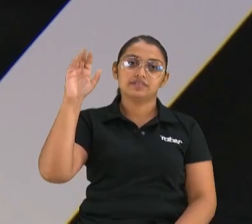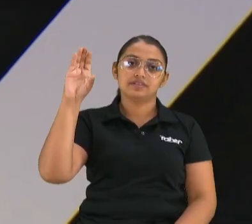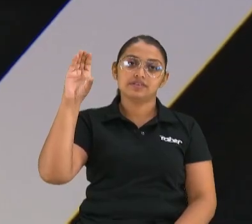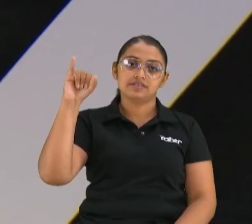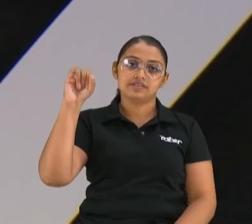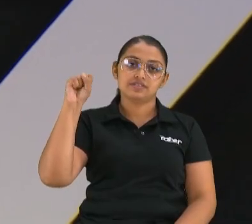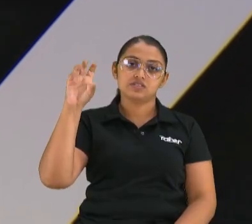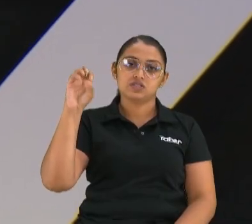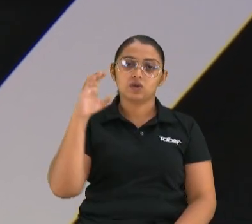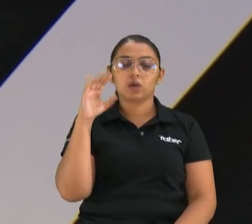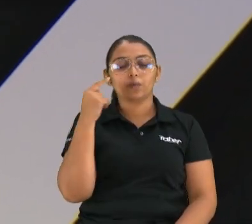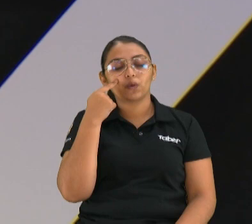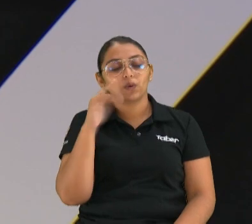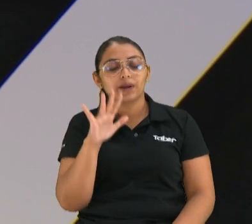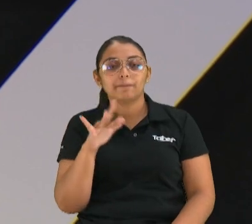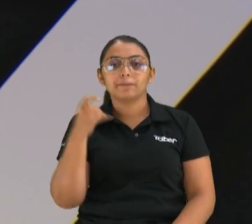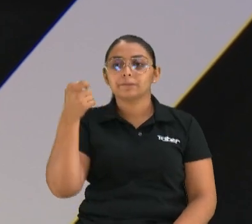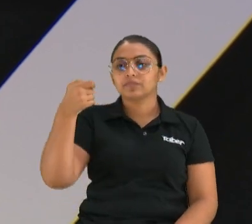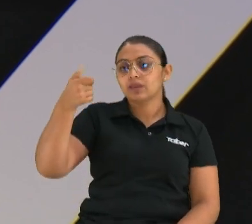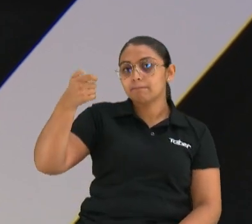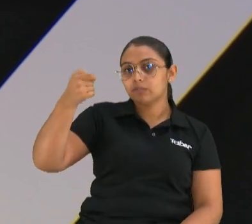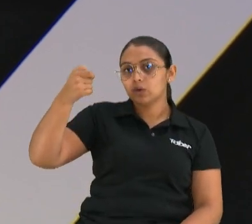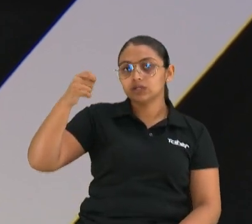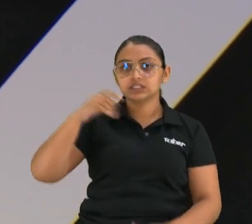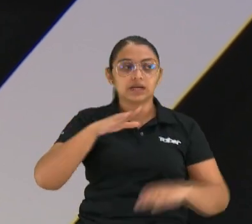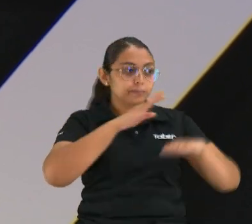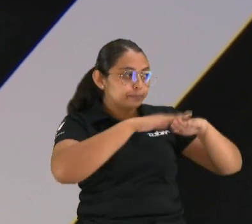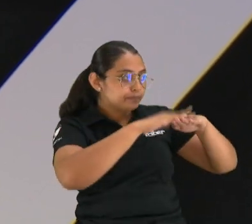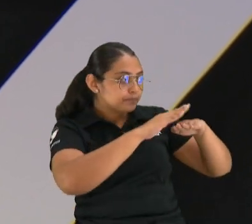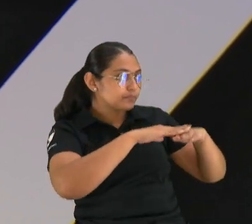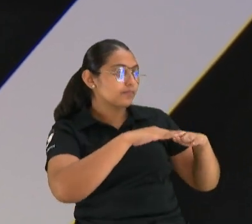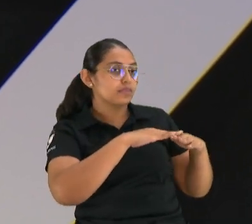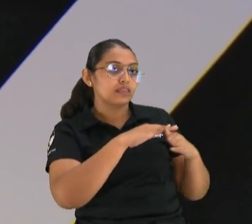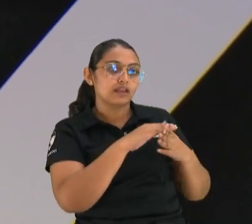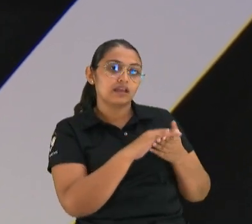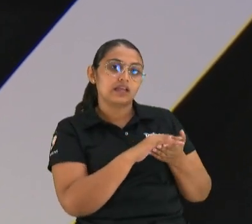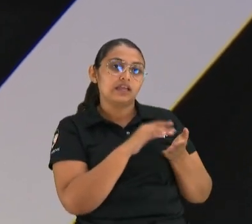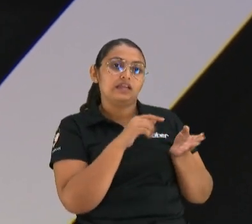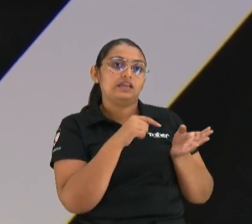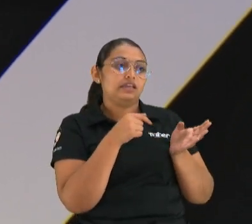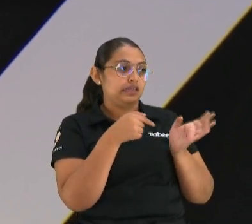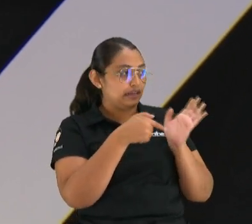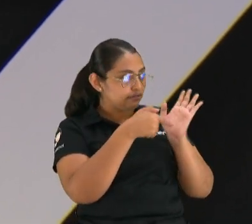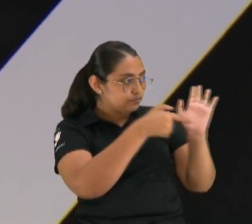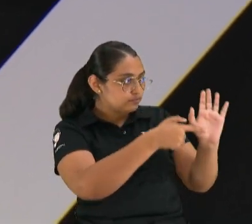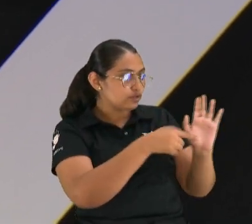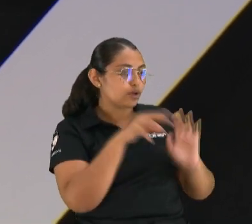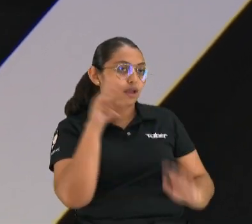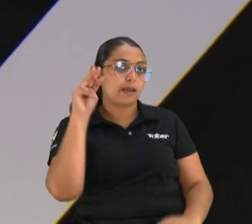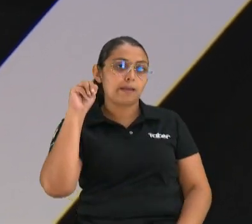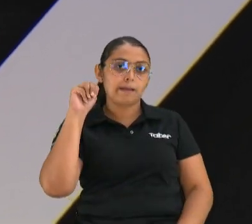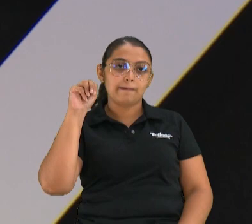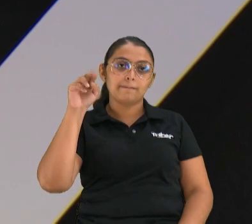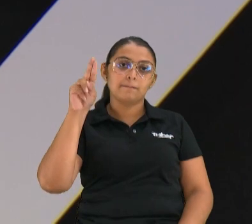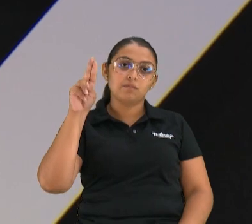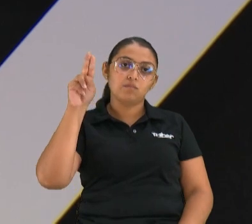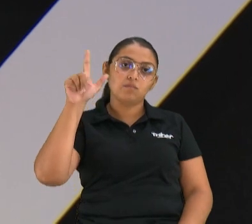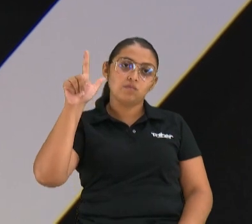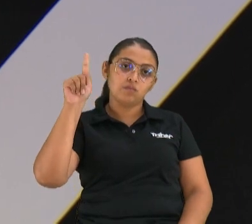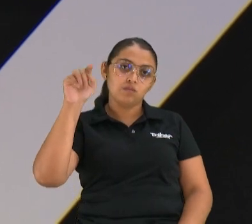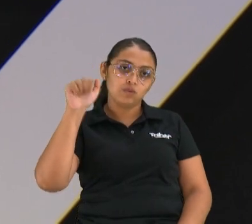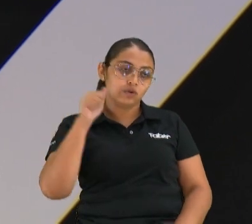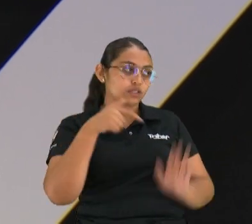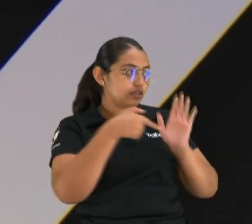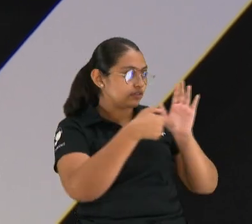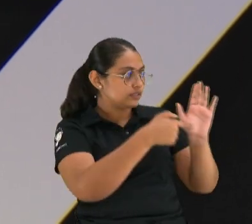si el policía te detiene y te pone una multa y tú no pagas la multa desde el momento que tiene la multa